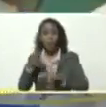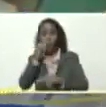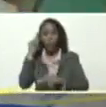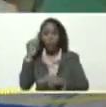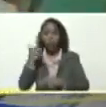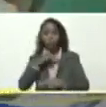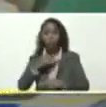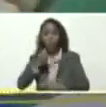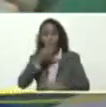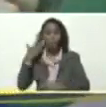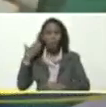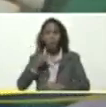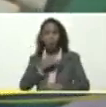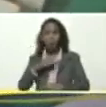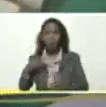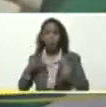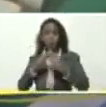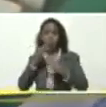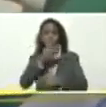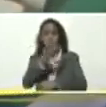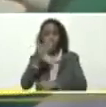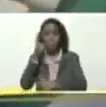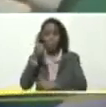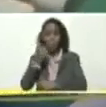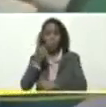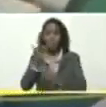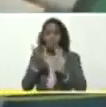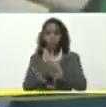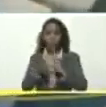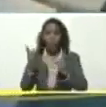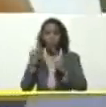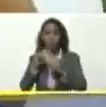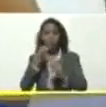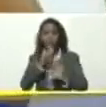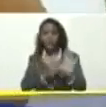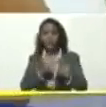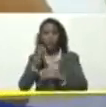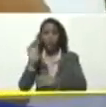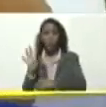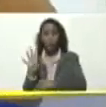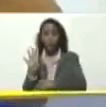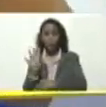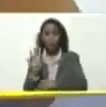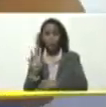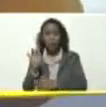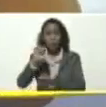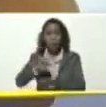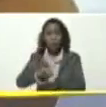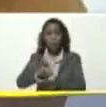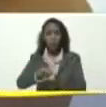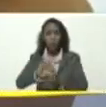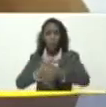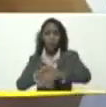orgullo. Bueno, nos encontramos, como usted bien lo ha referido, de los 64 así que tenemos en el Zulia,